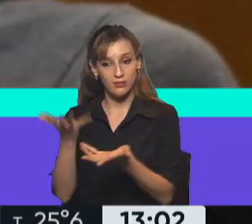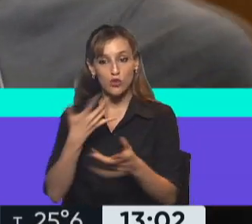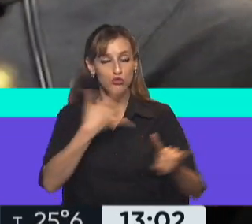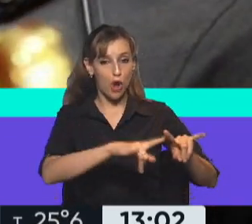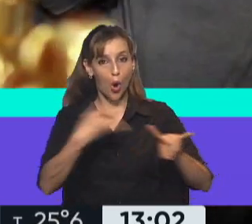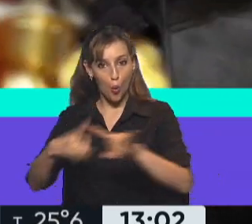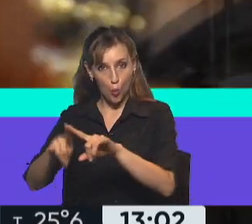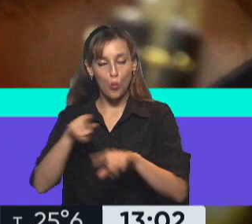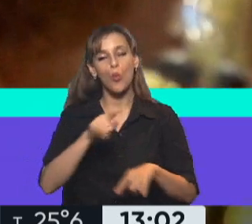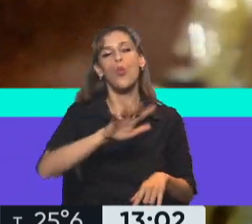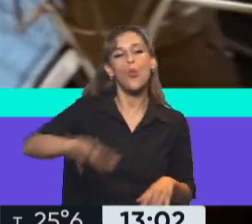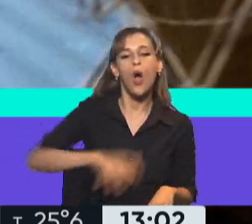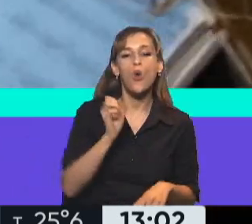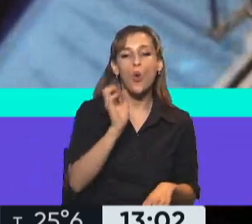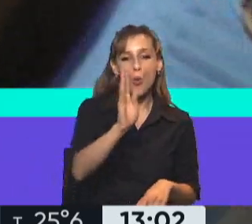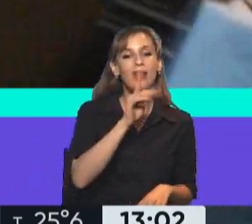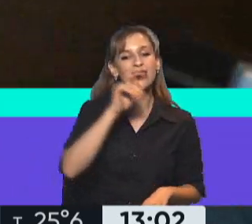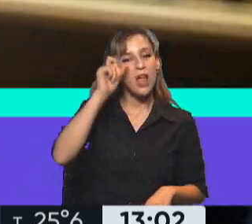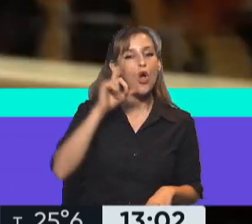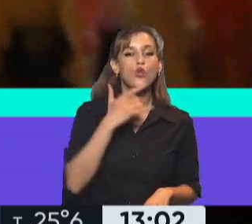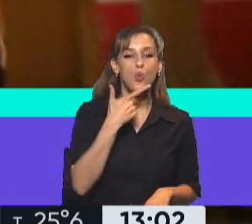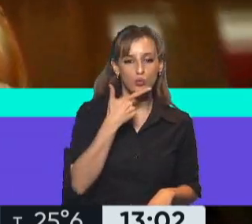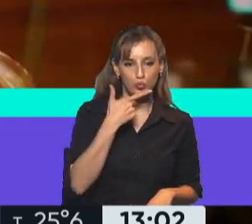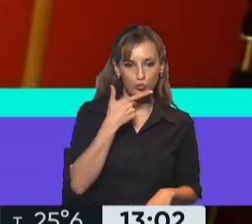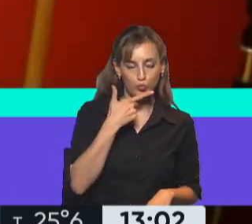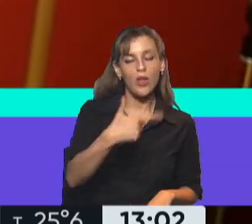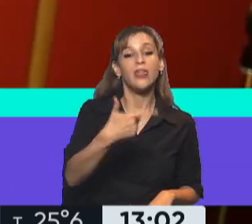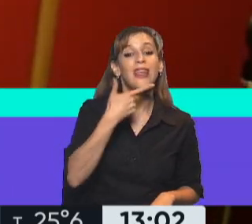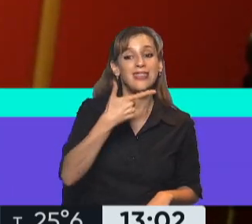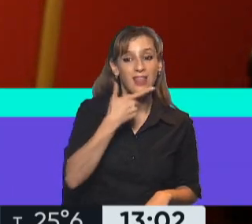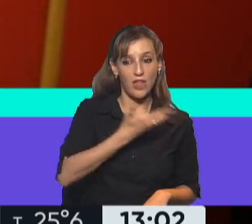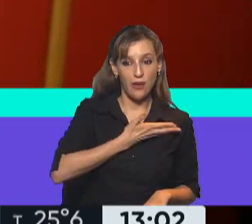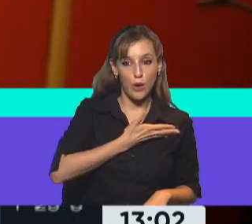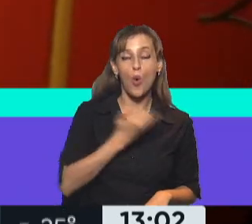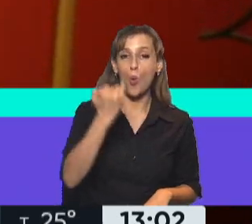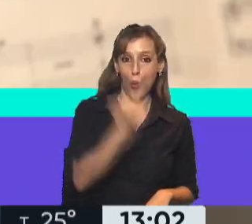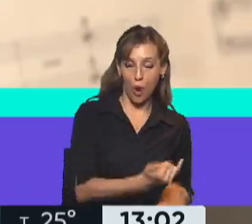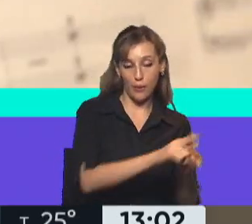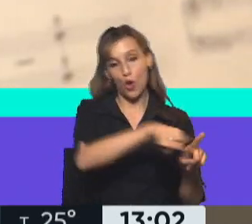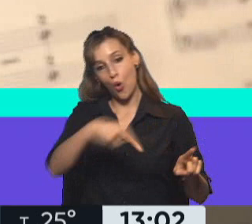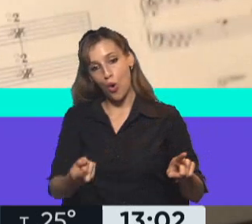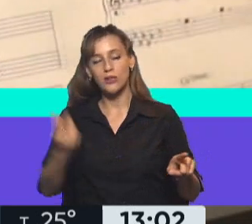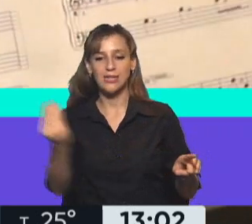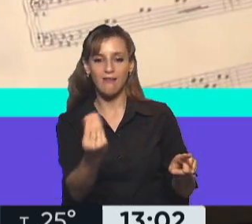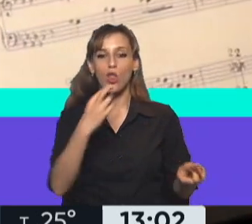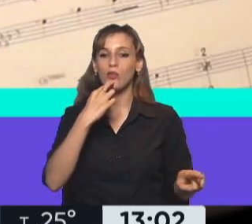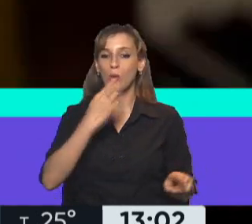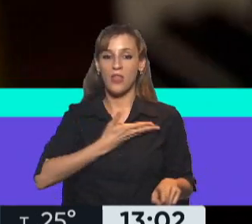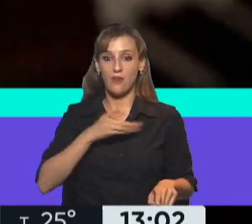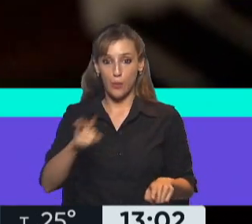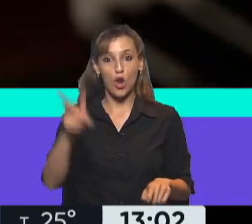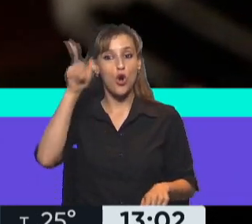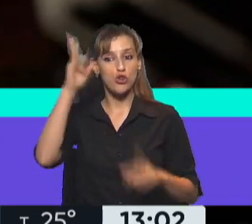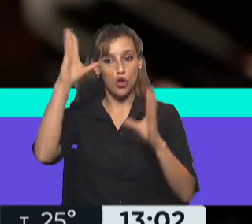en Telonius Club el jueves 17 de febrero y luego tenemos una segunda presentación el sábado 19 de febrero, también a las